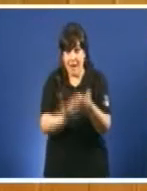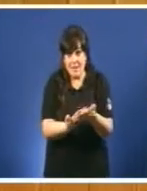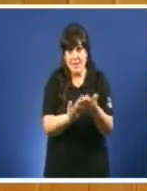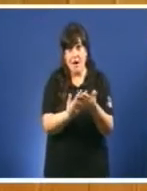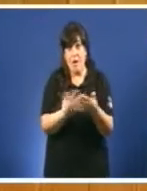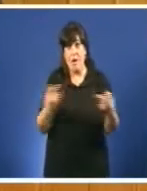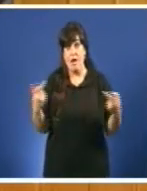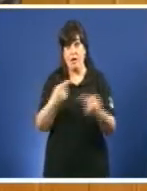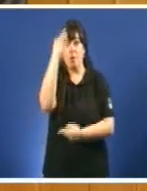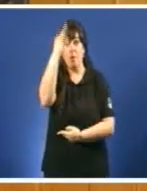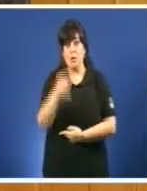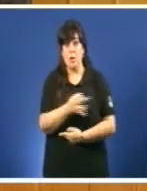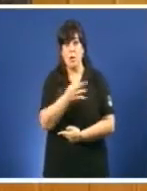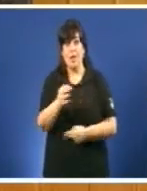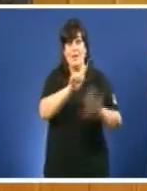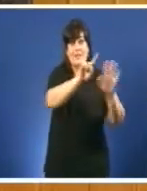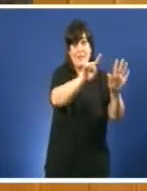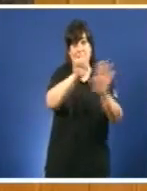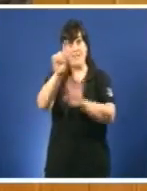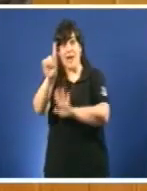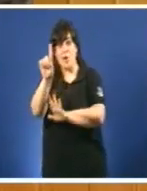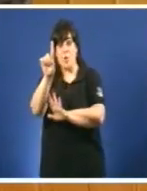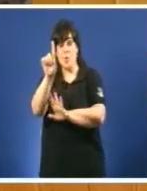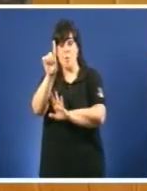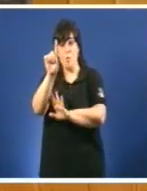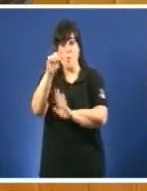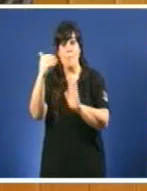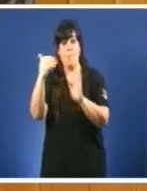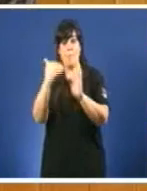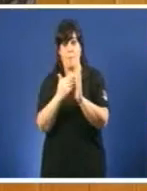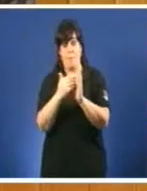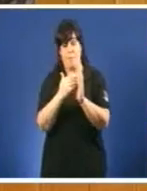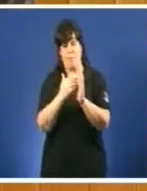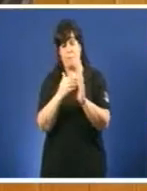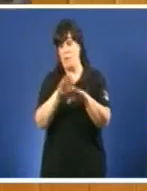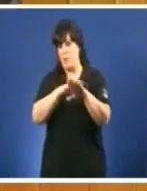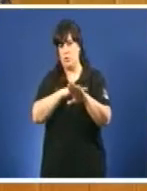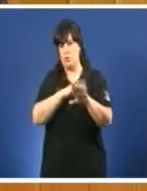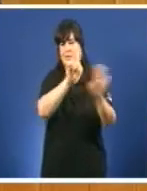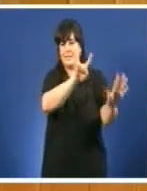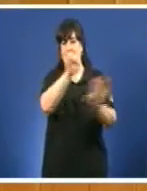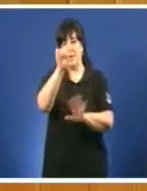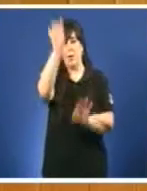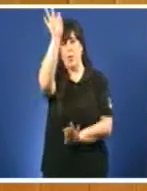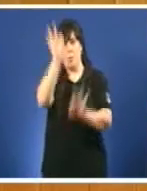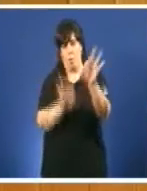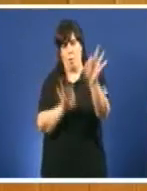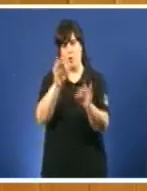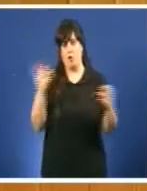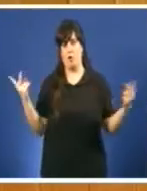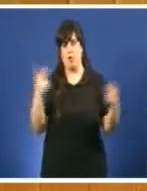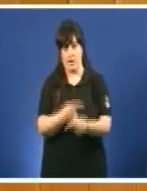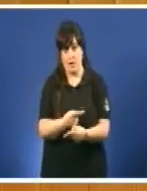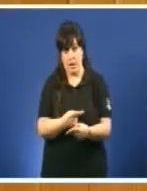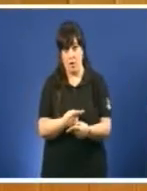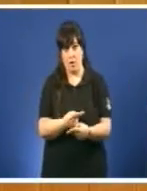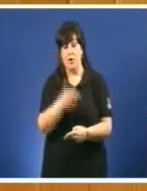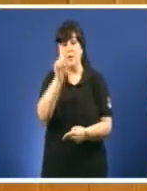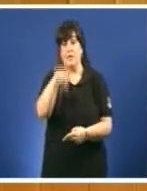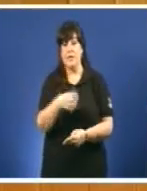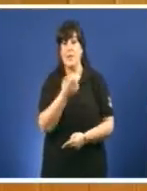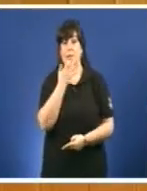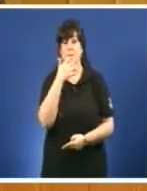61,94%. Co campo galego, camiño da desertización, e con a pesca, camiño do